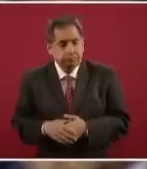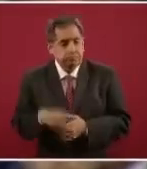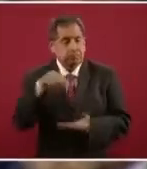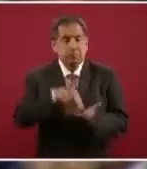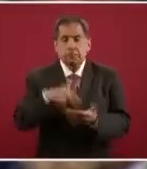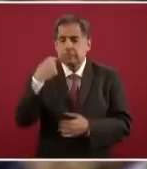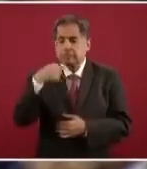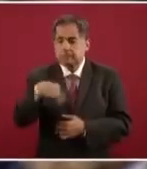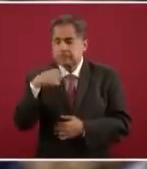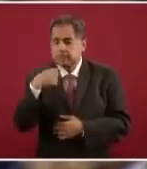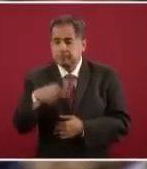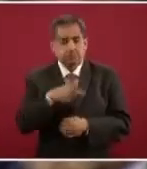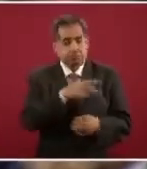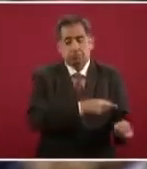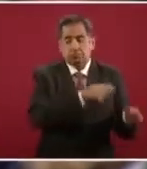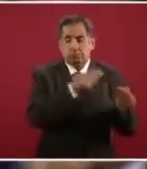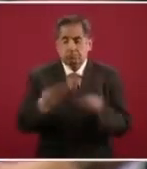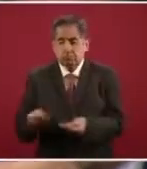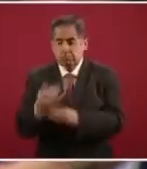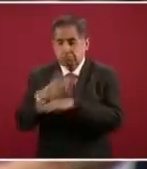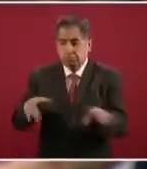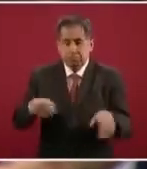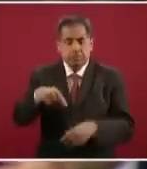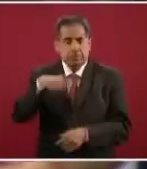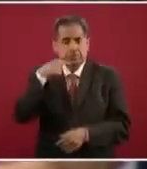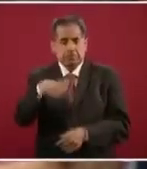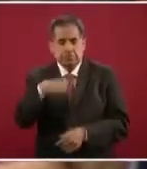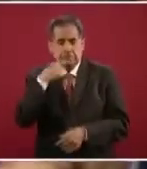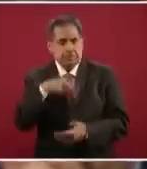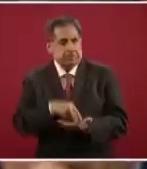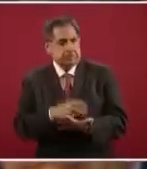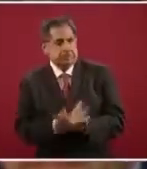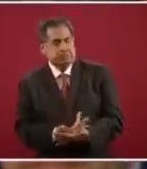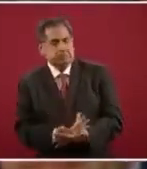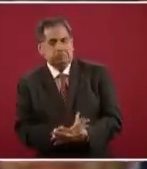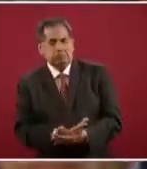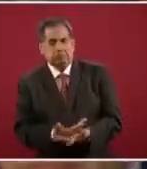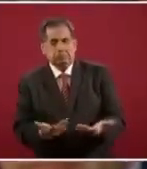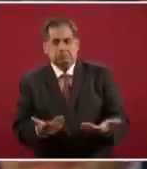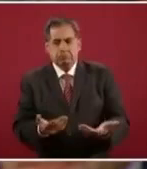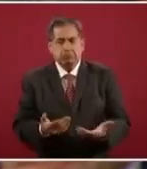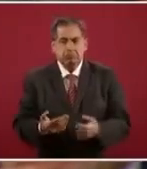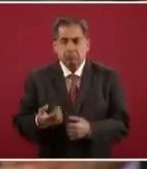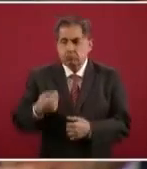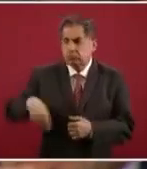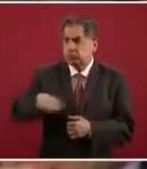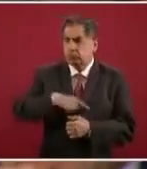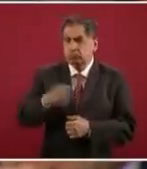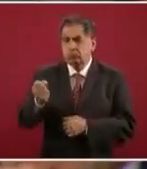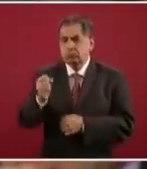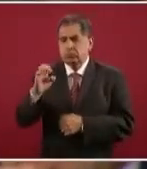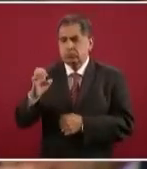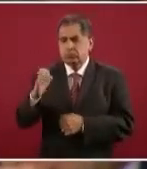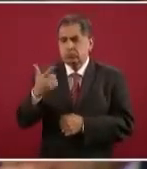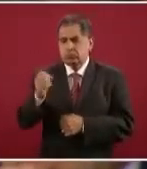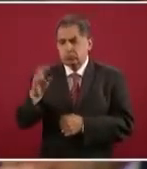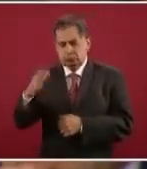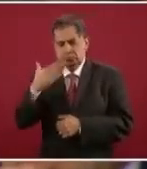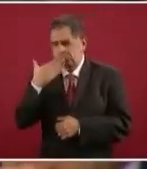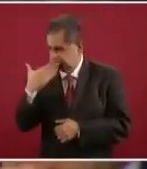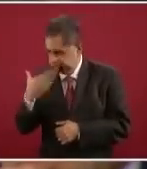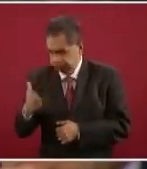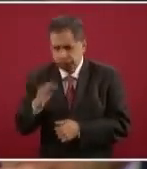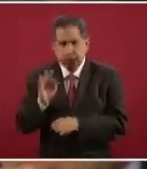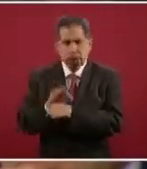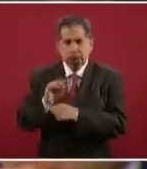plantada, ella traía toda la información, toda la gente de Gobernación la recibió, la han tratado muy bien,